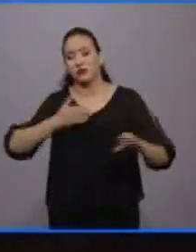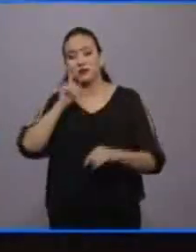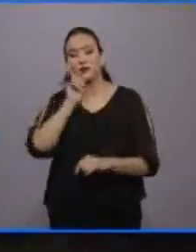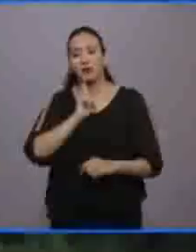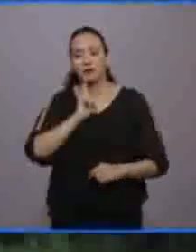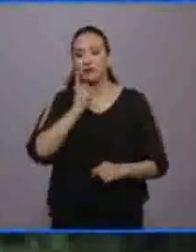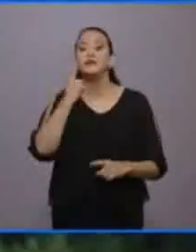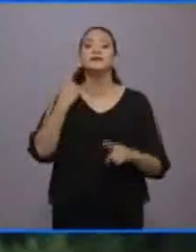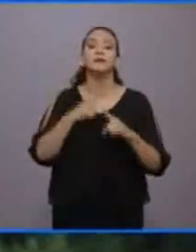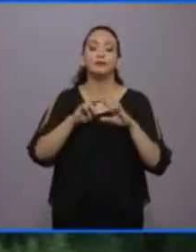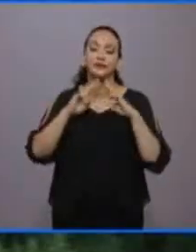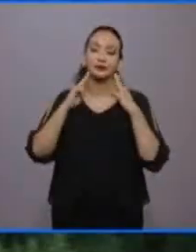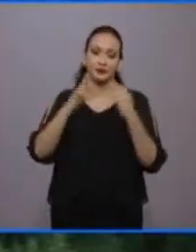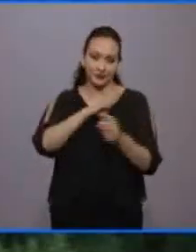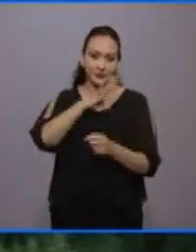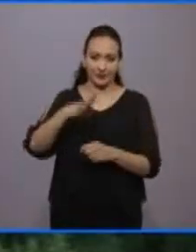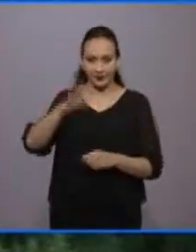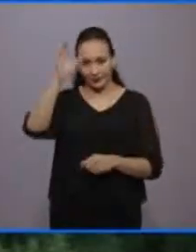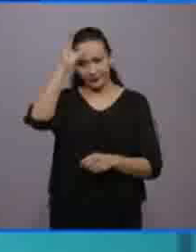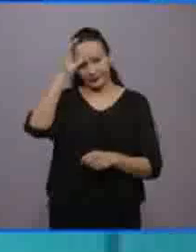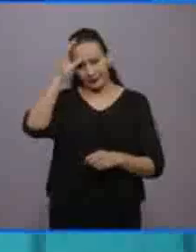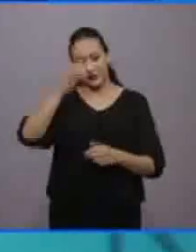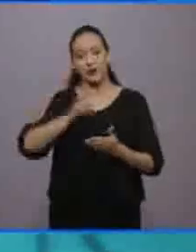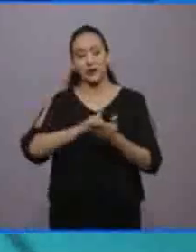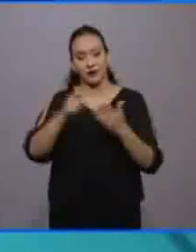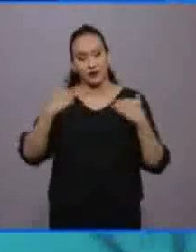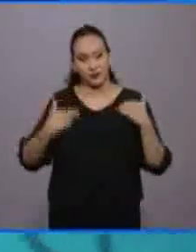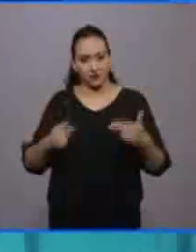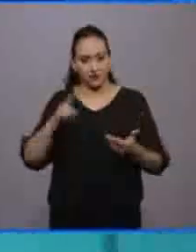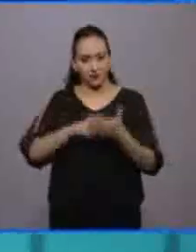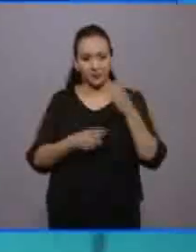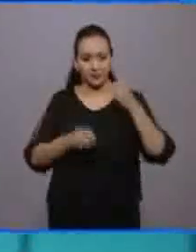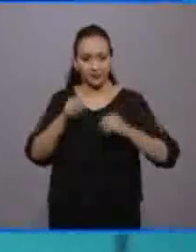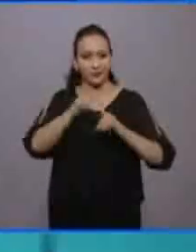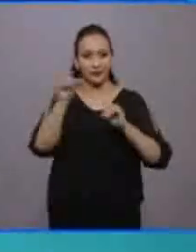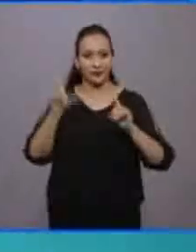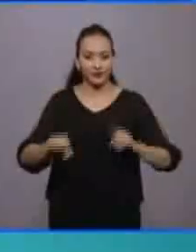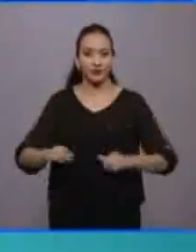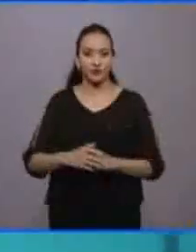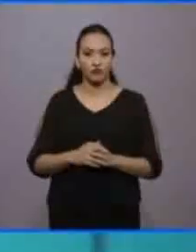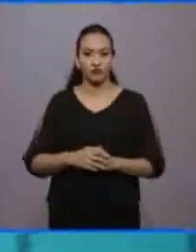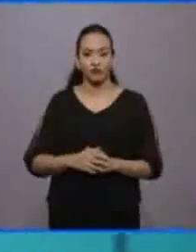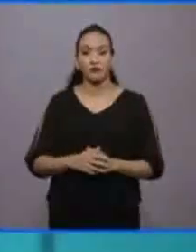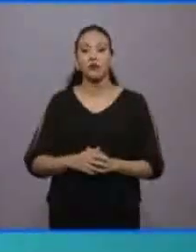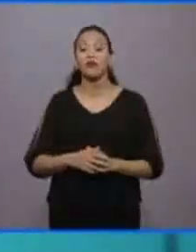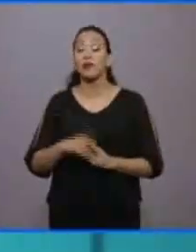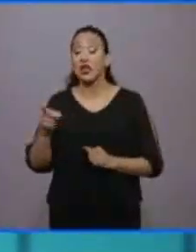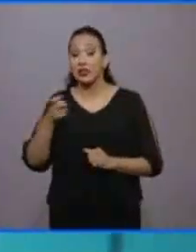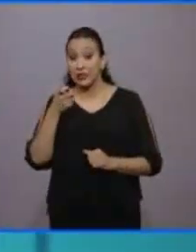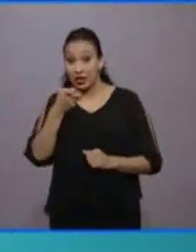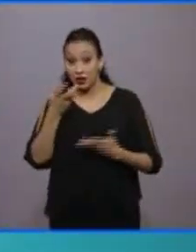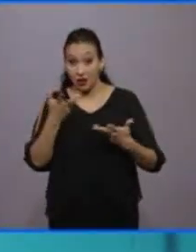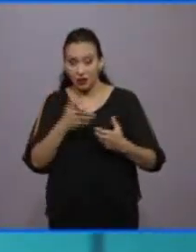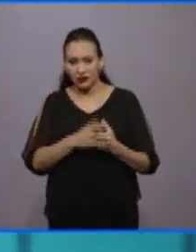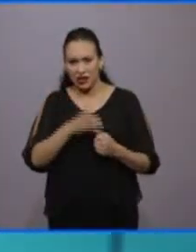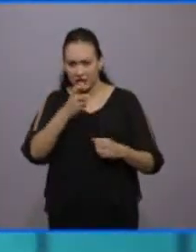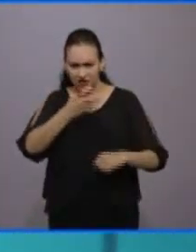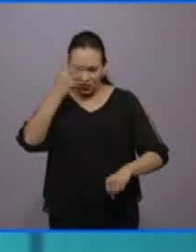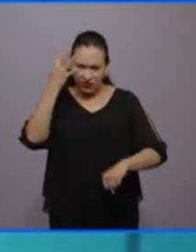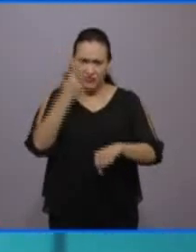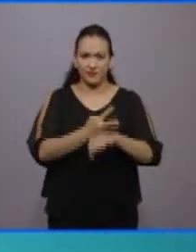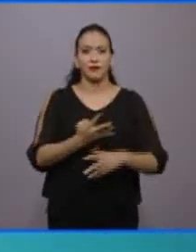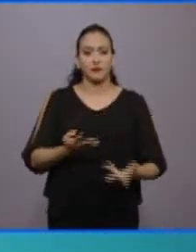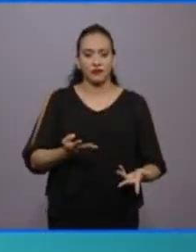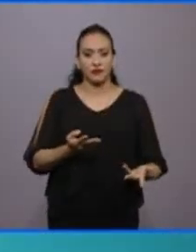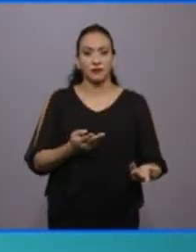Unidad General de Conocimiento Científico y Derechos Humanos de la Suprema Corte. Estas acciones, advirtió, no solo son sancionadas,